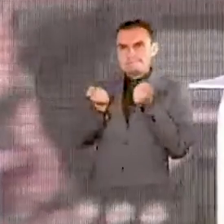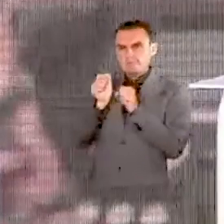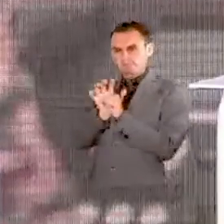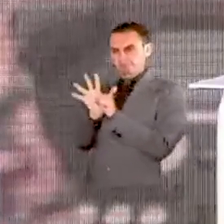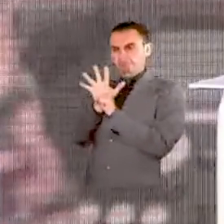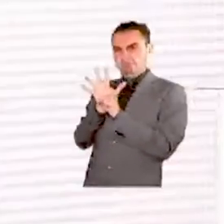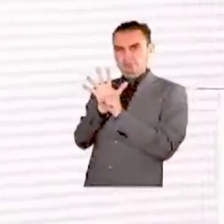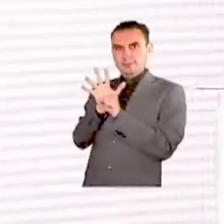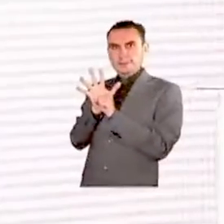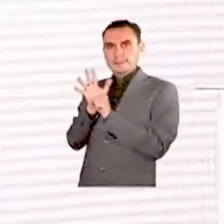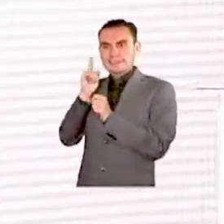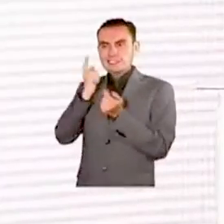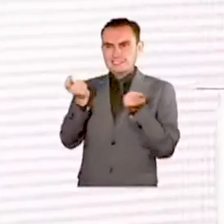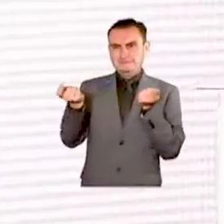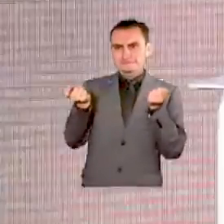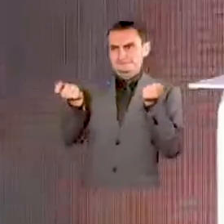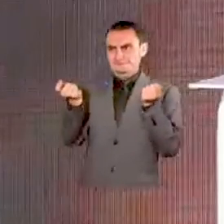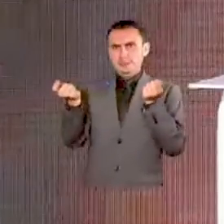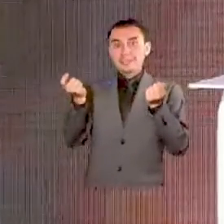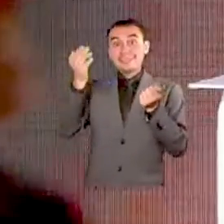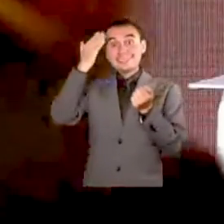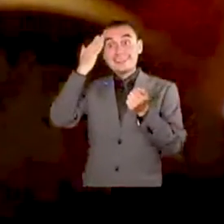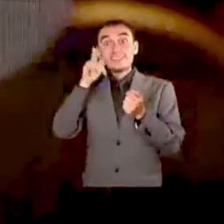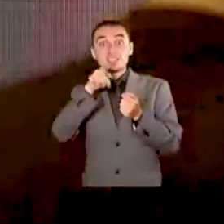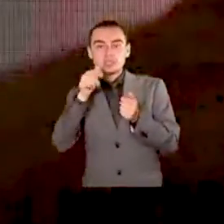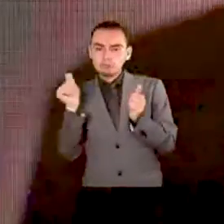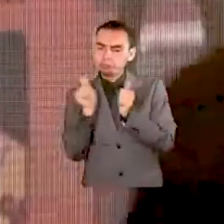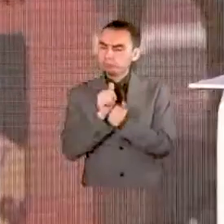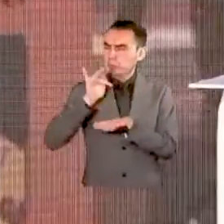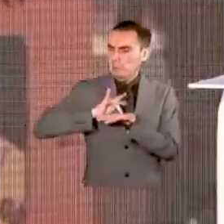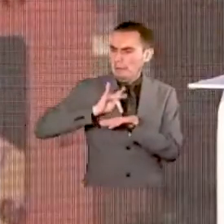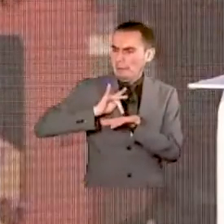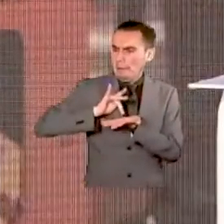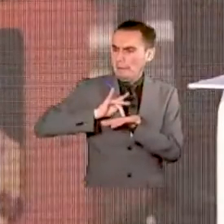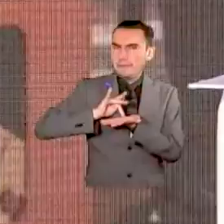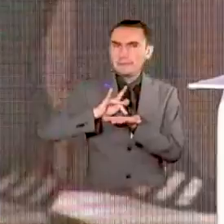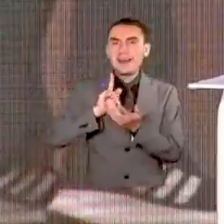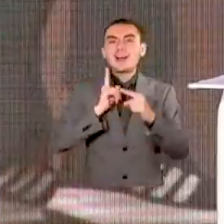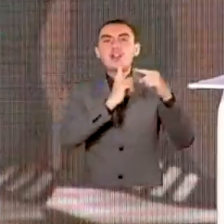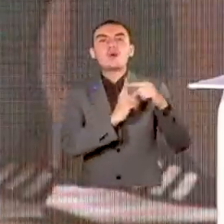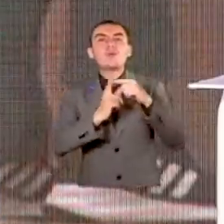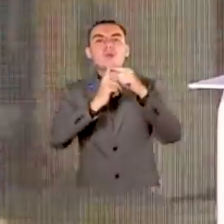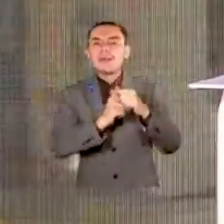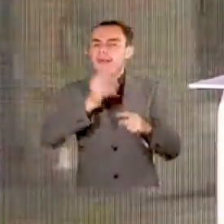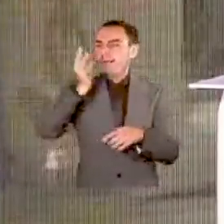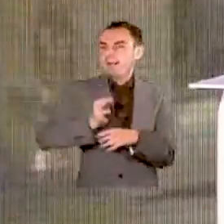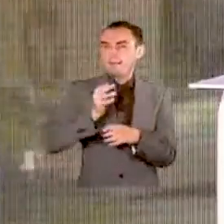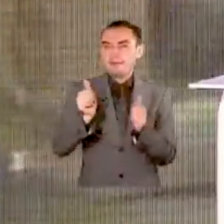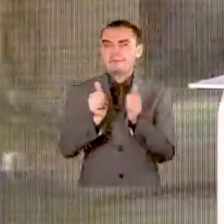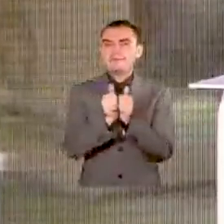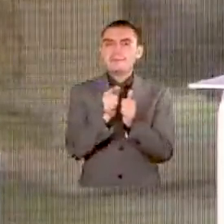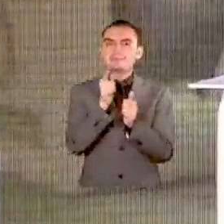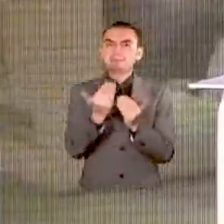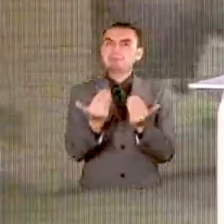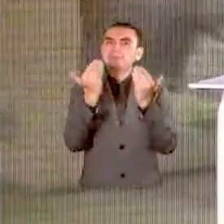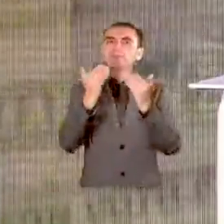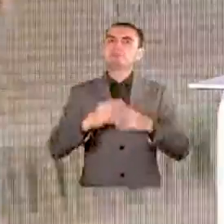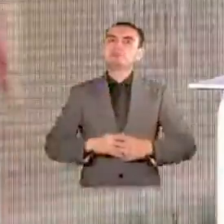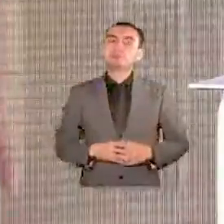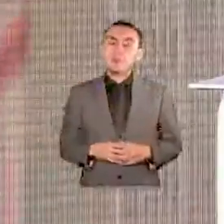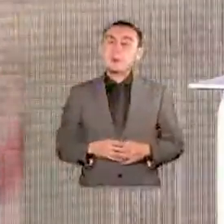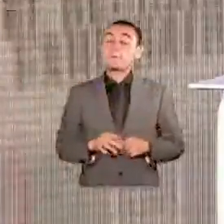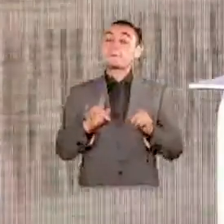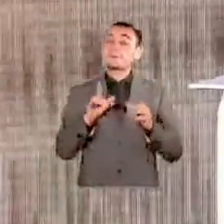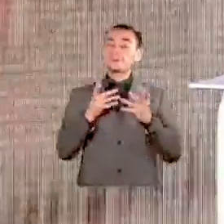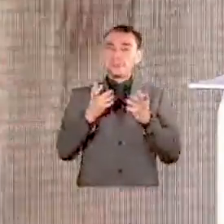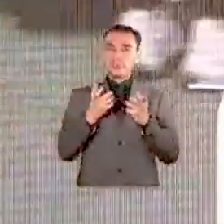pandemia y el acompañamiento y la gestión de control permanente de la Procuraduría General de la Nación dieron muchísimos resultados. Pero